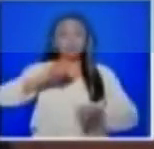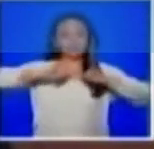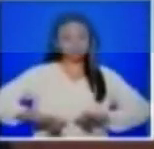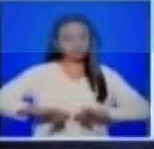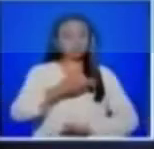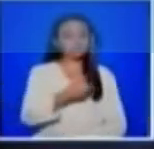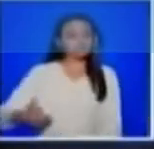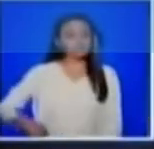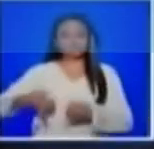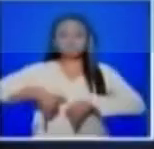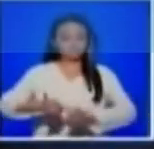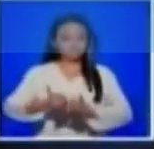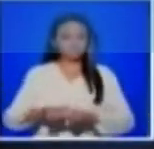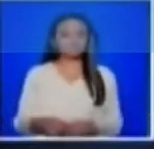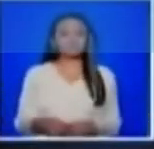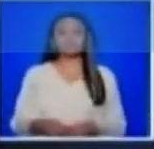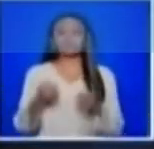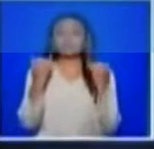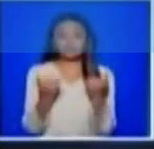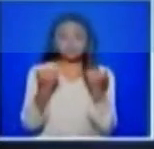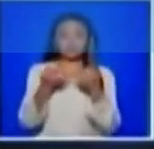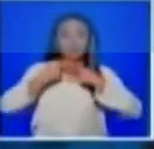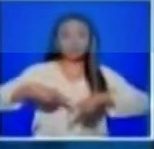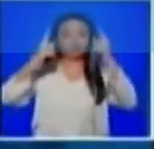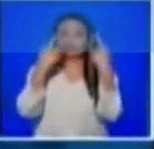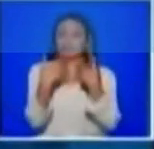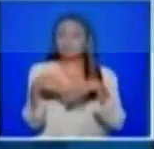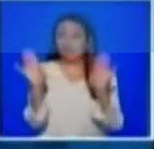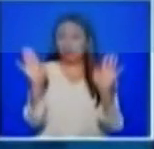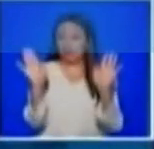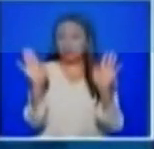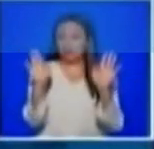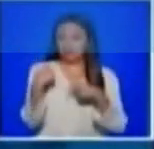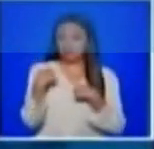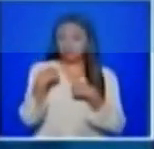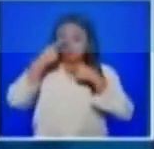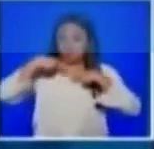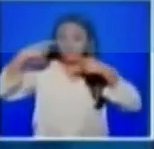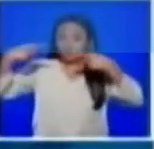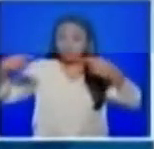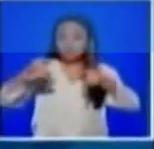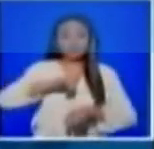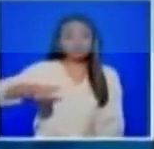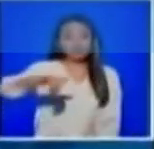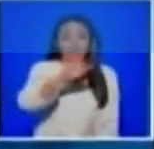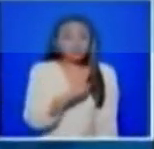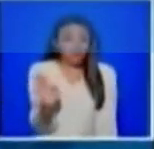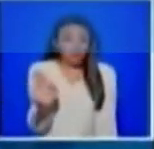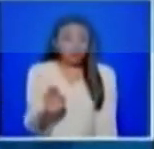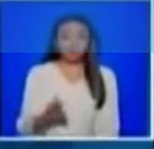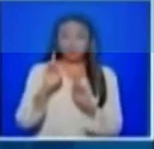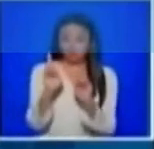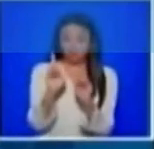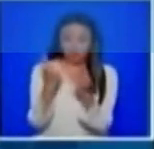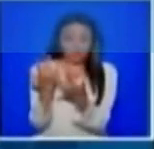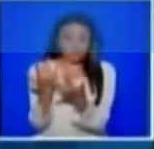mantiene en el cargo. Se han proclamado los resultados. Eso lo ha hecho de manera democrática. Aspiramos y